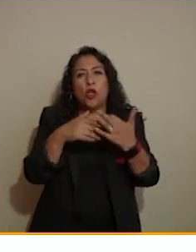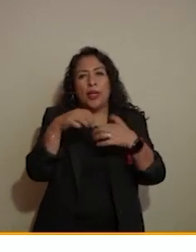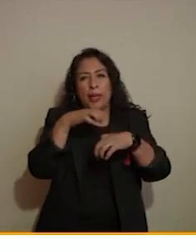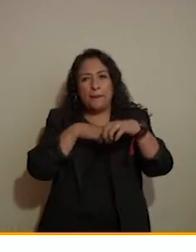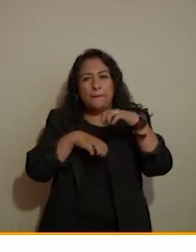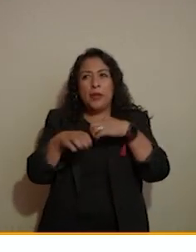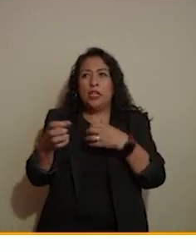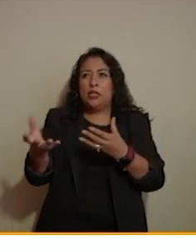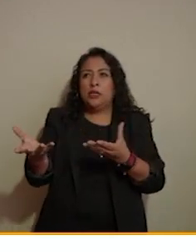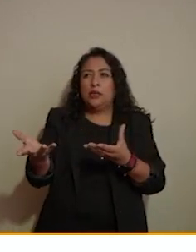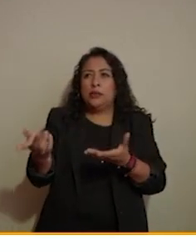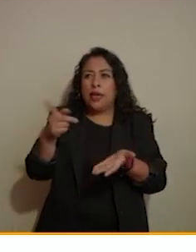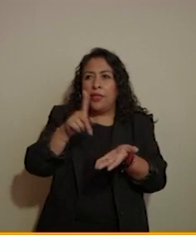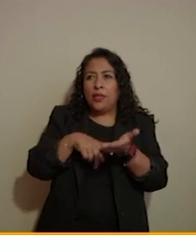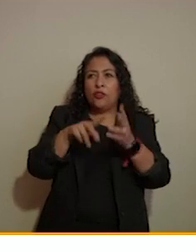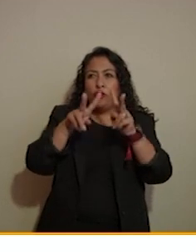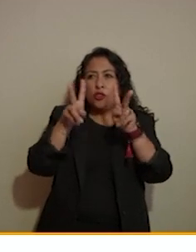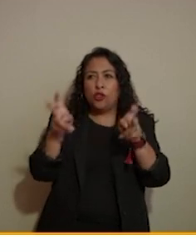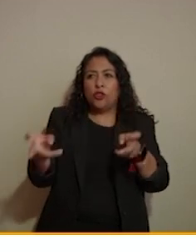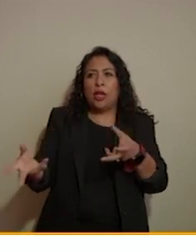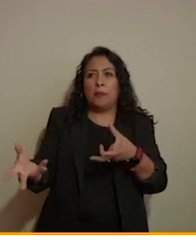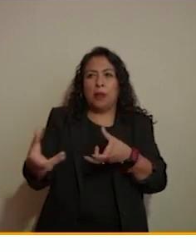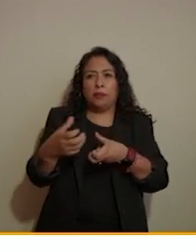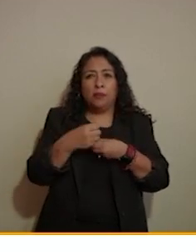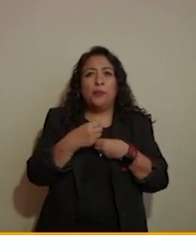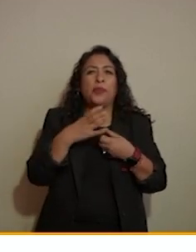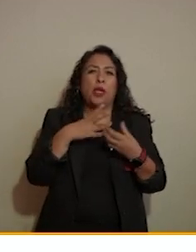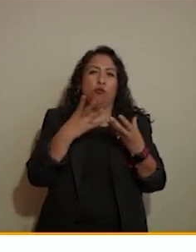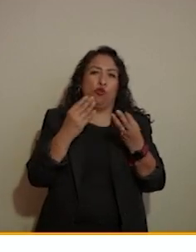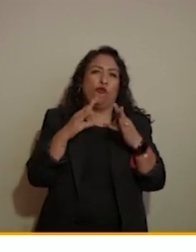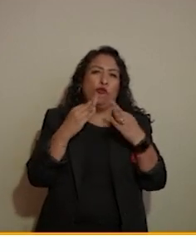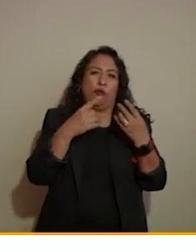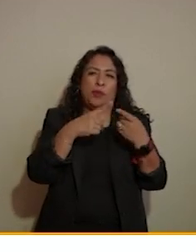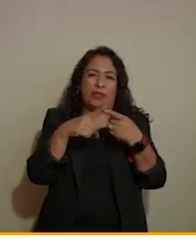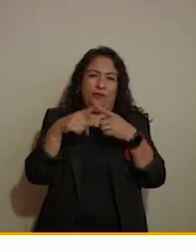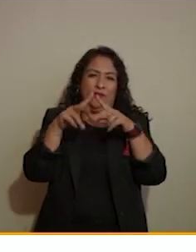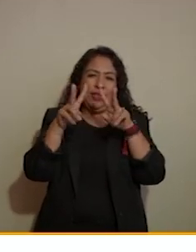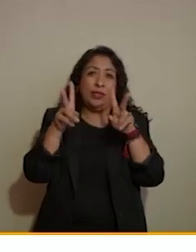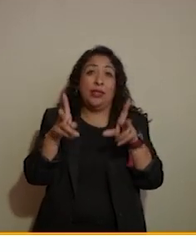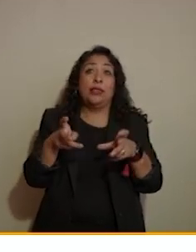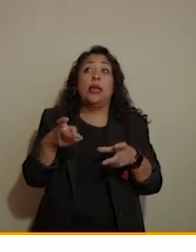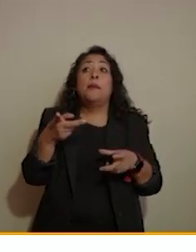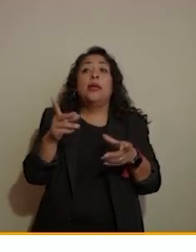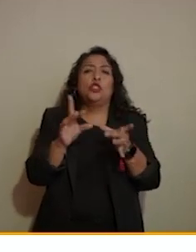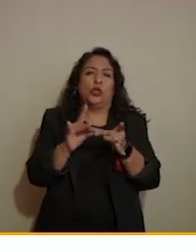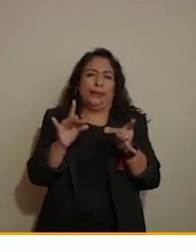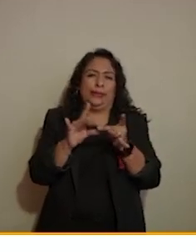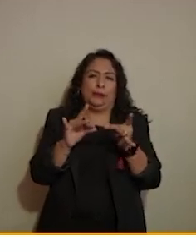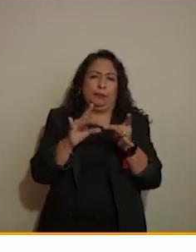se apoderen de este tema. Hay varias formas de abordarlo y lo explicaré más al final de la